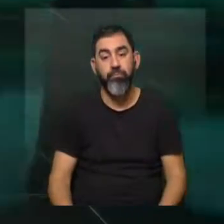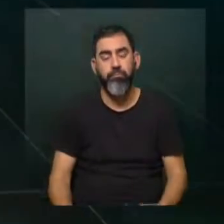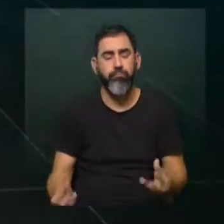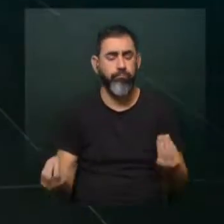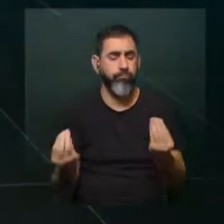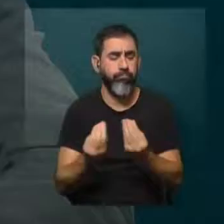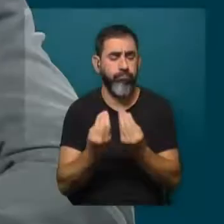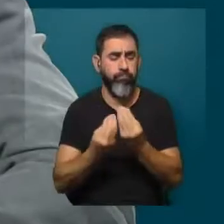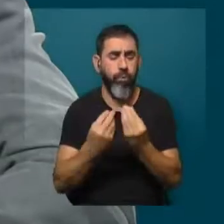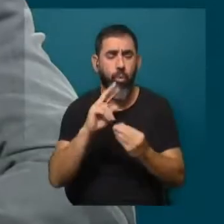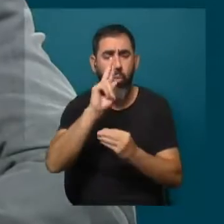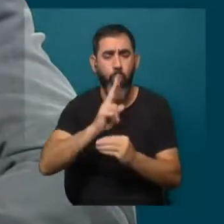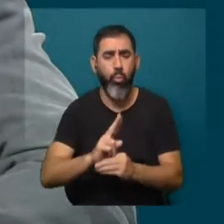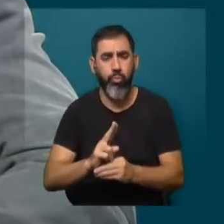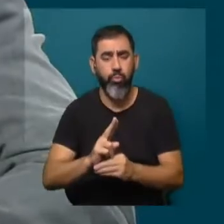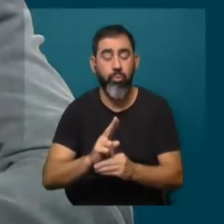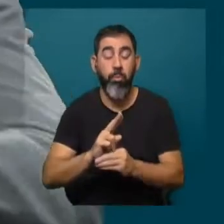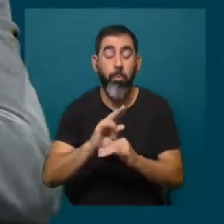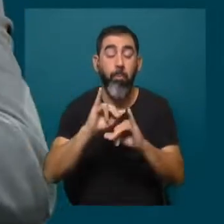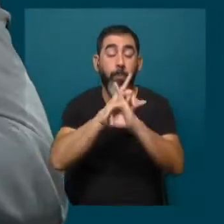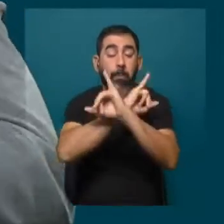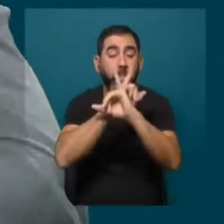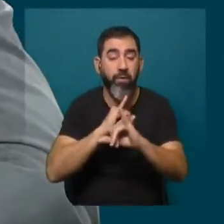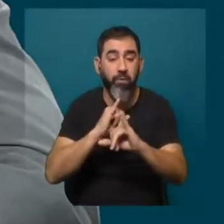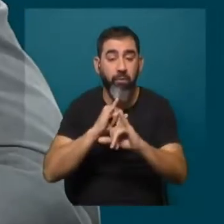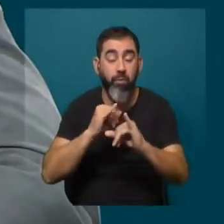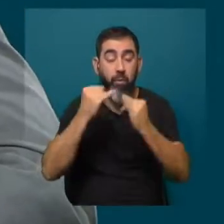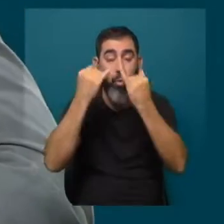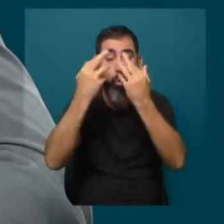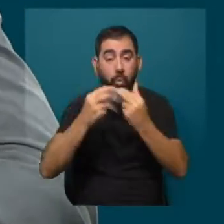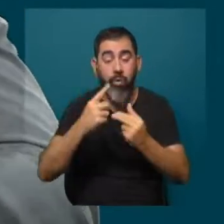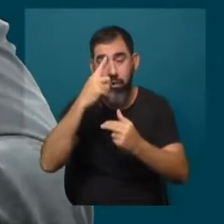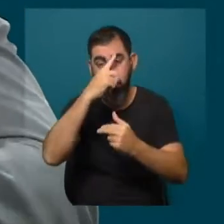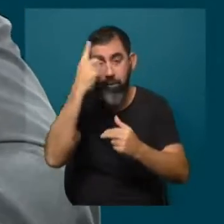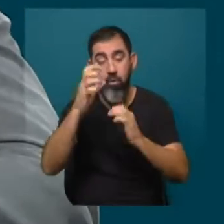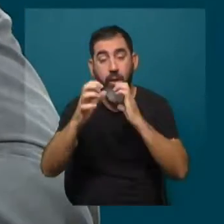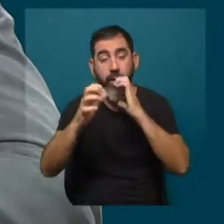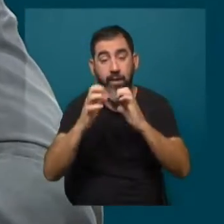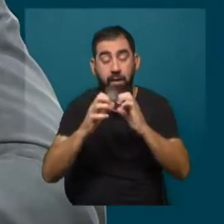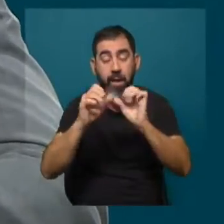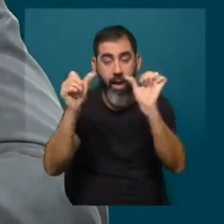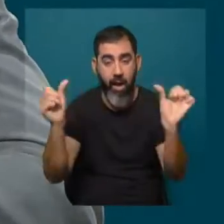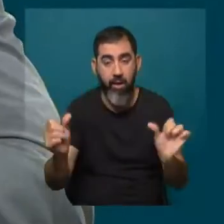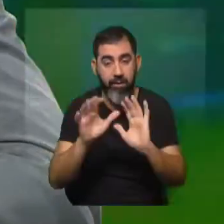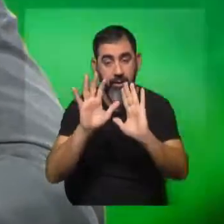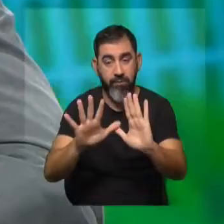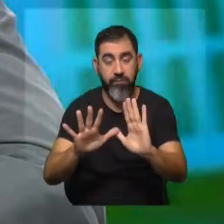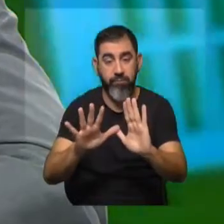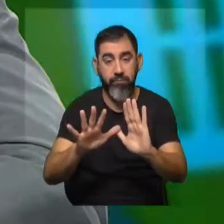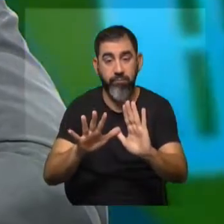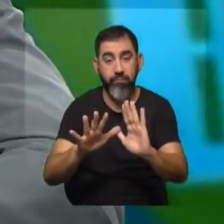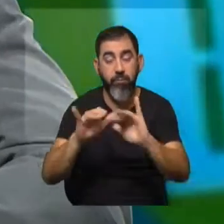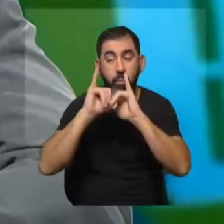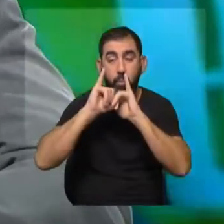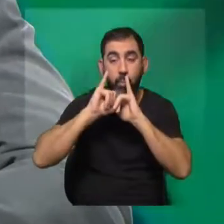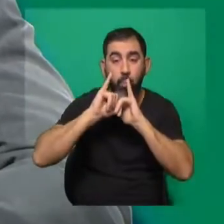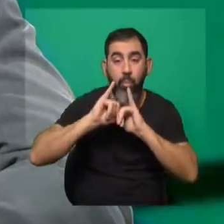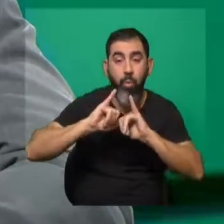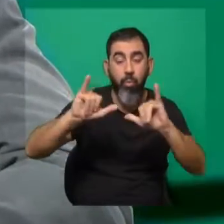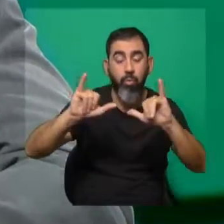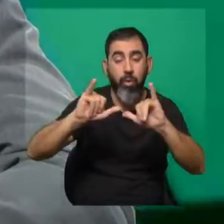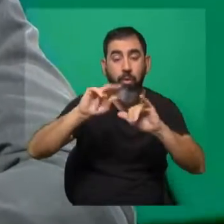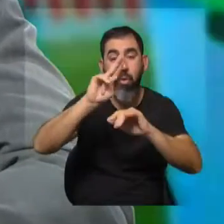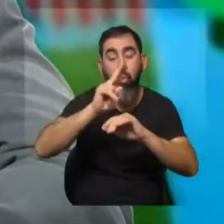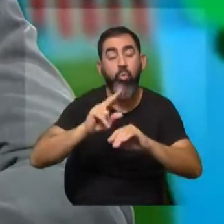infinidad de aplicaciones pacíficas que es a lo que se dedica la Organización Internacional de Energía Atómica, que es la promotora de esas